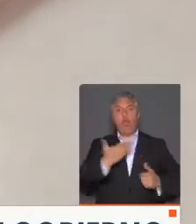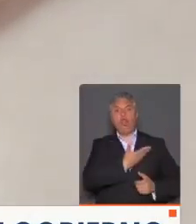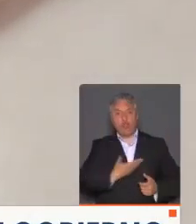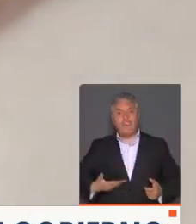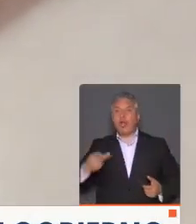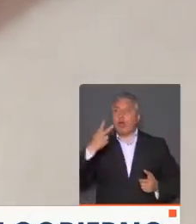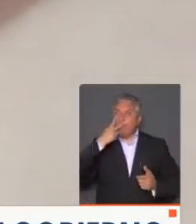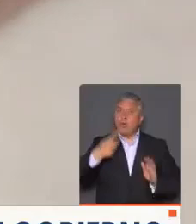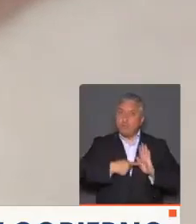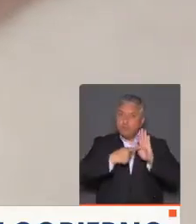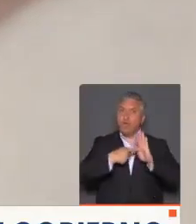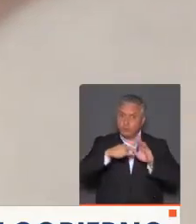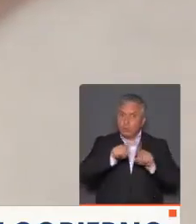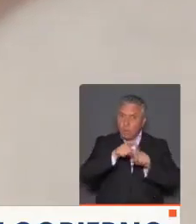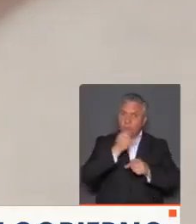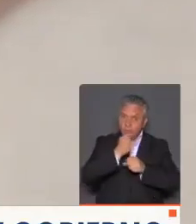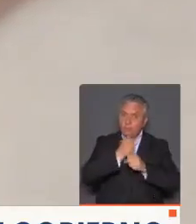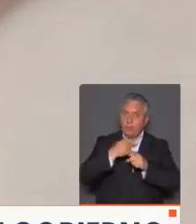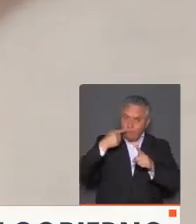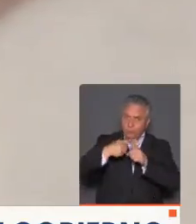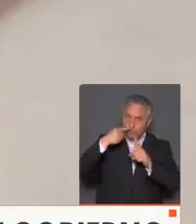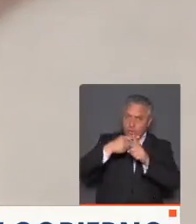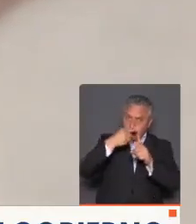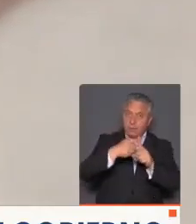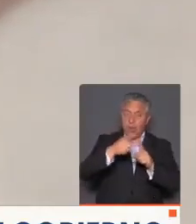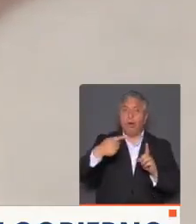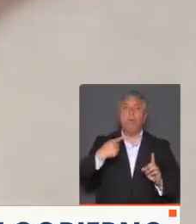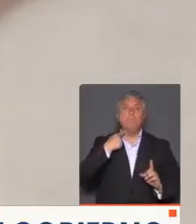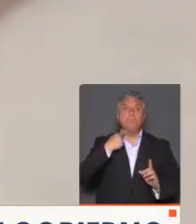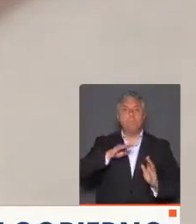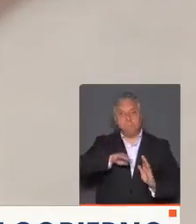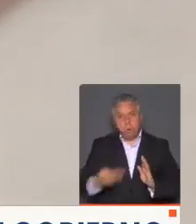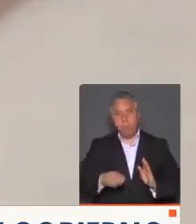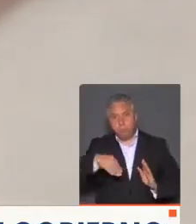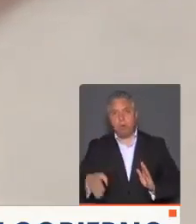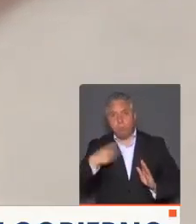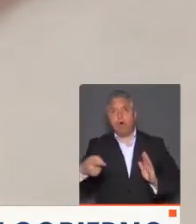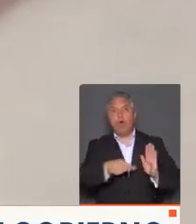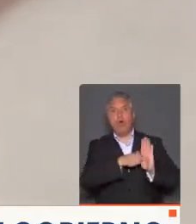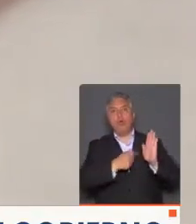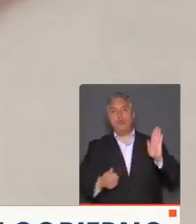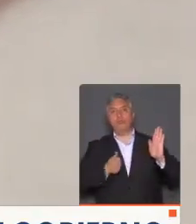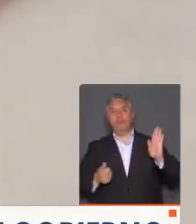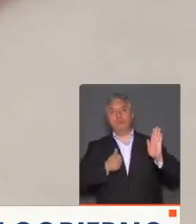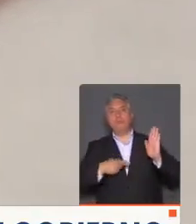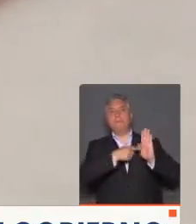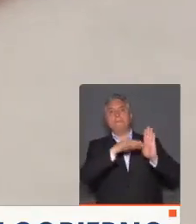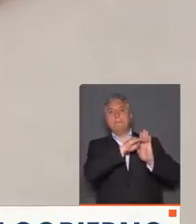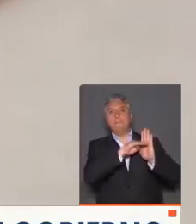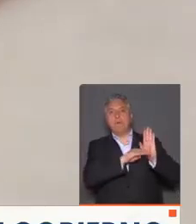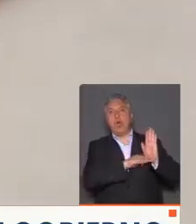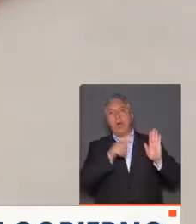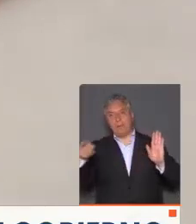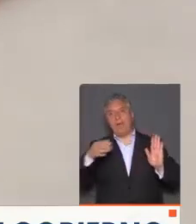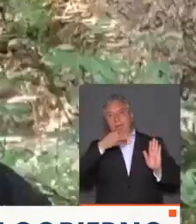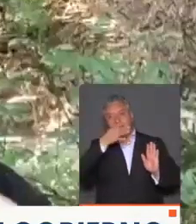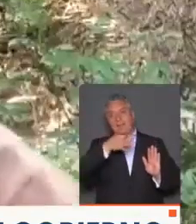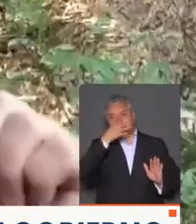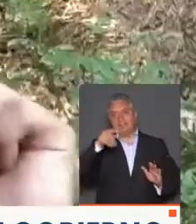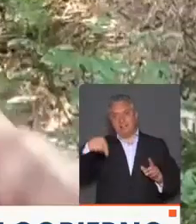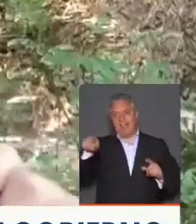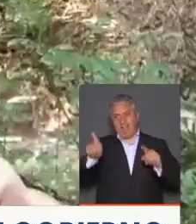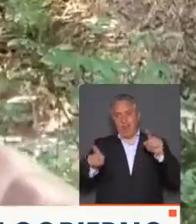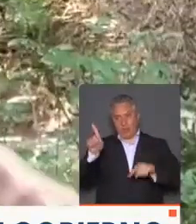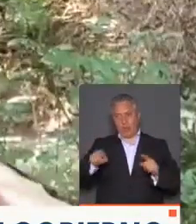y no tropiezos a partir del dogmatismo de cumplir un programa al pie de la letra como es lo que insinúa en los sectores críticos hoy día